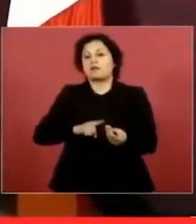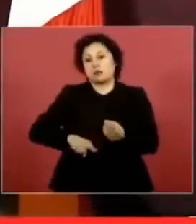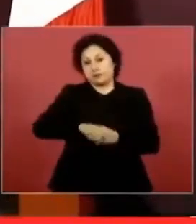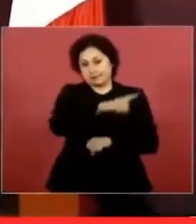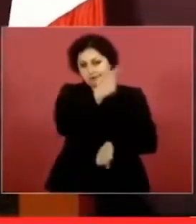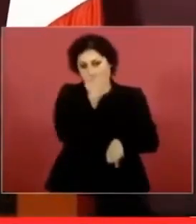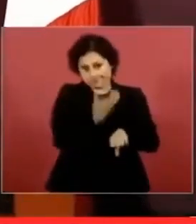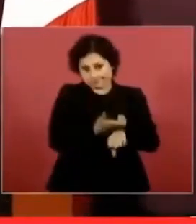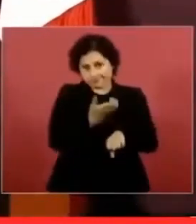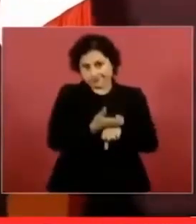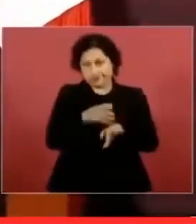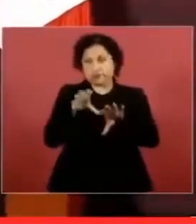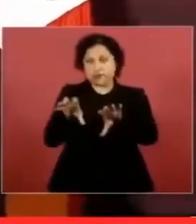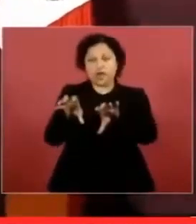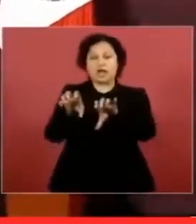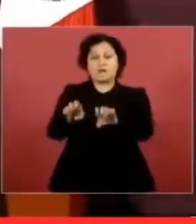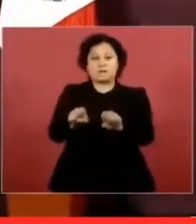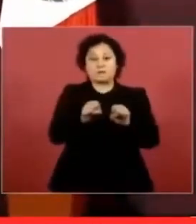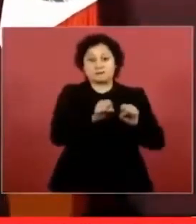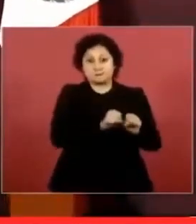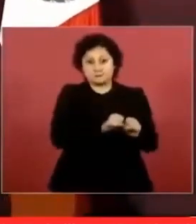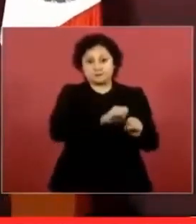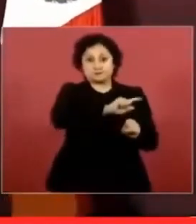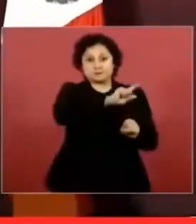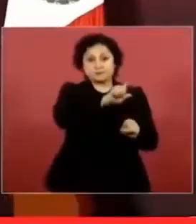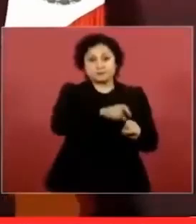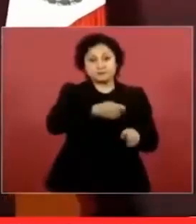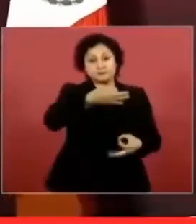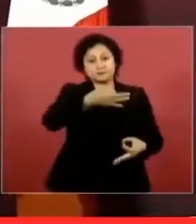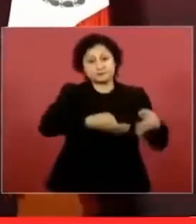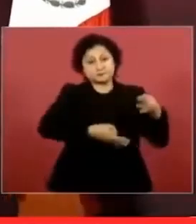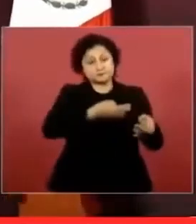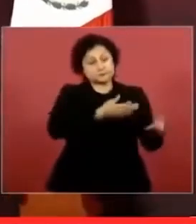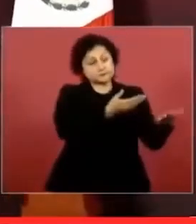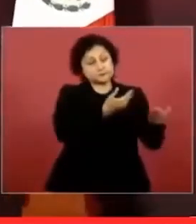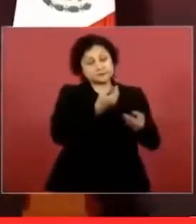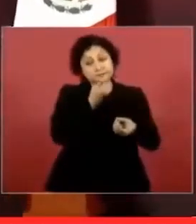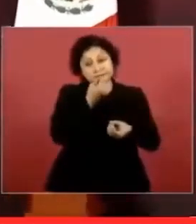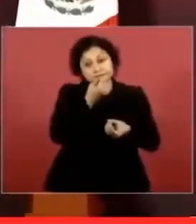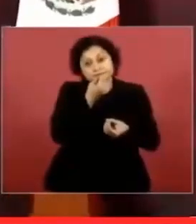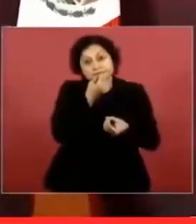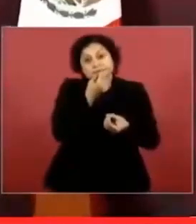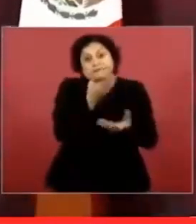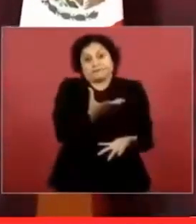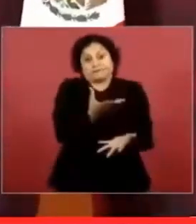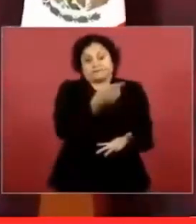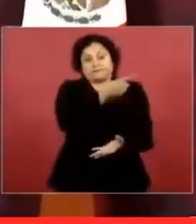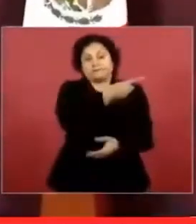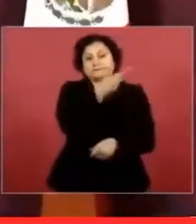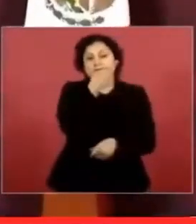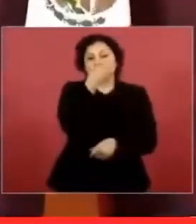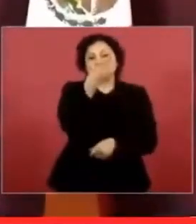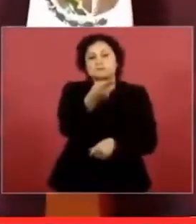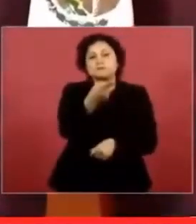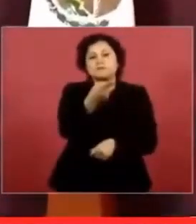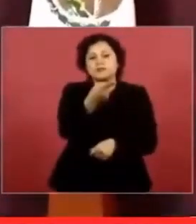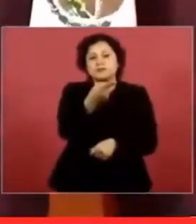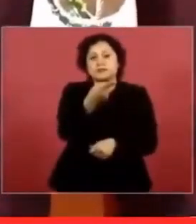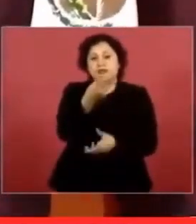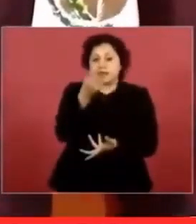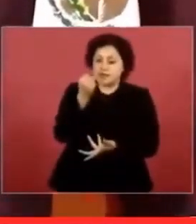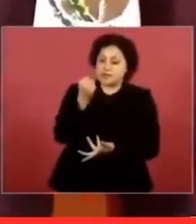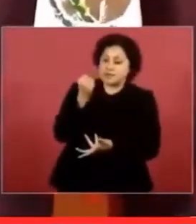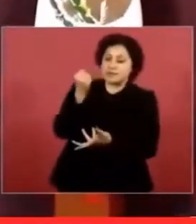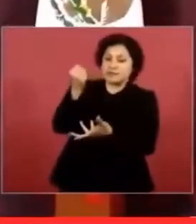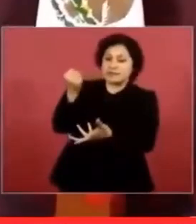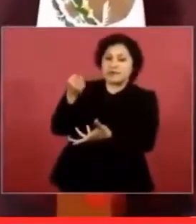declara, da a conocer a qué gobierno le había dado dinero para obtener